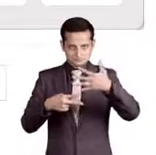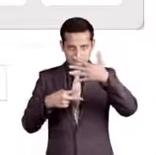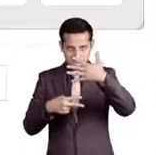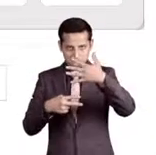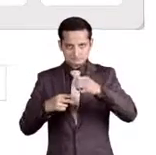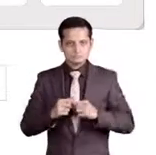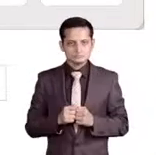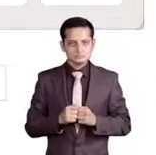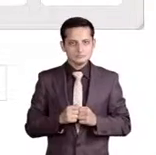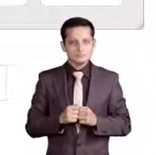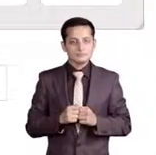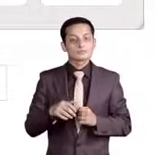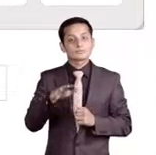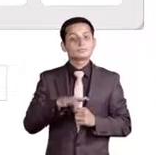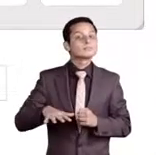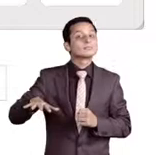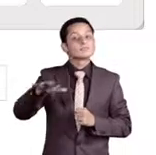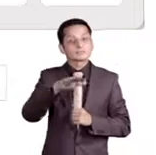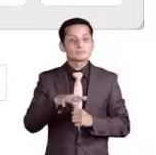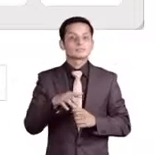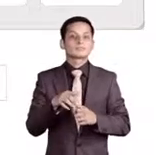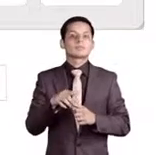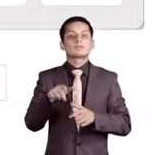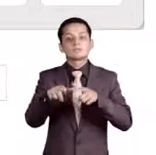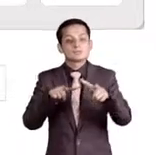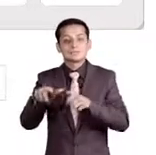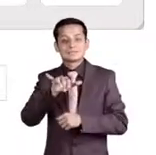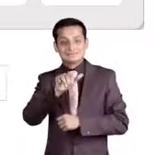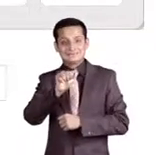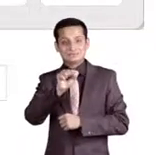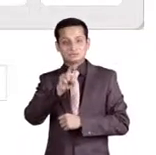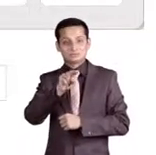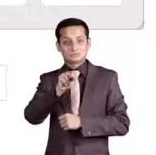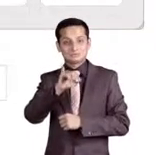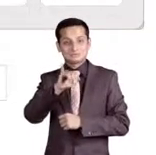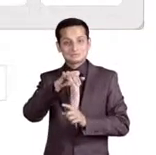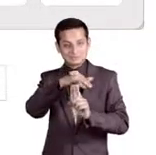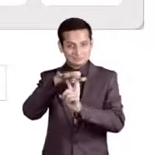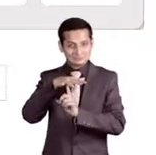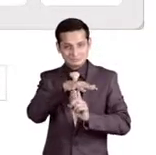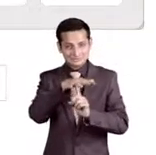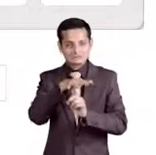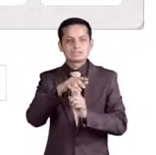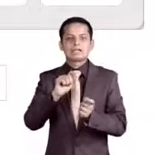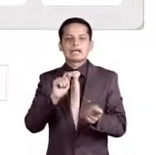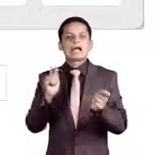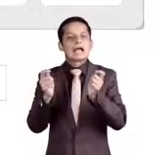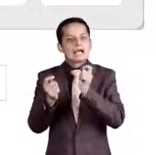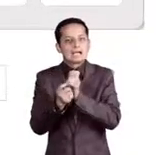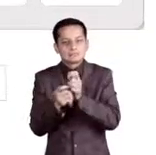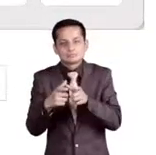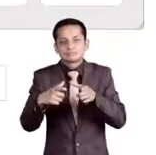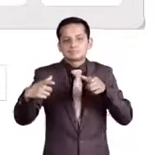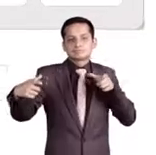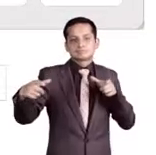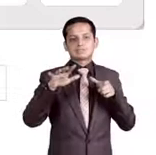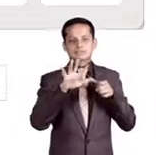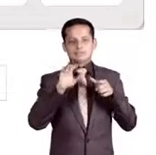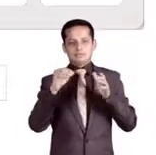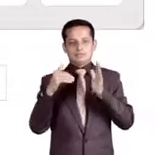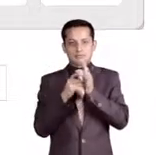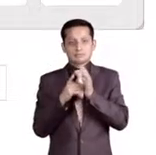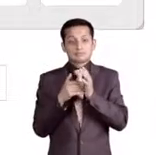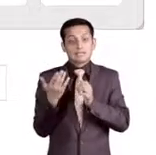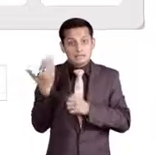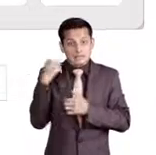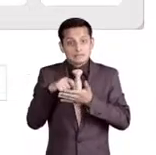Popular Pregunta 2. ¿Está usted de acuerdo en incrementar la zona intangible en al menos 50.000 hectáreas y reducir el